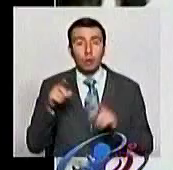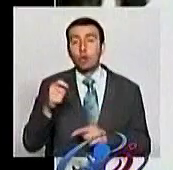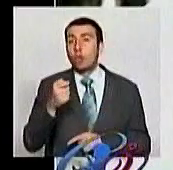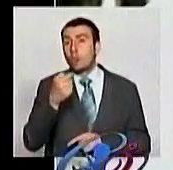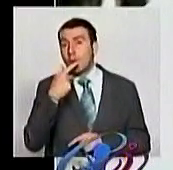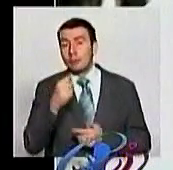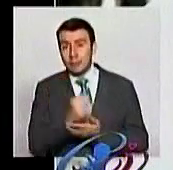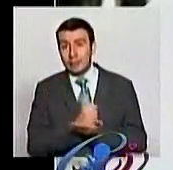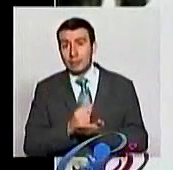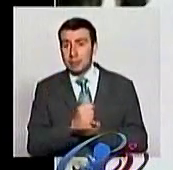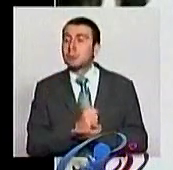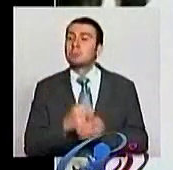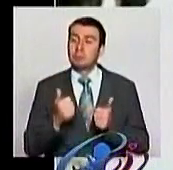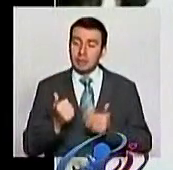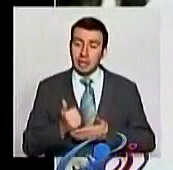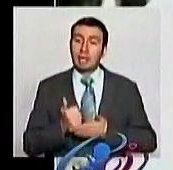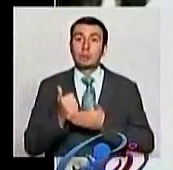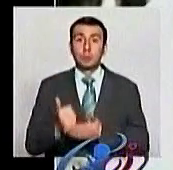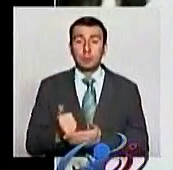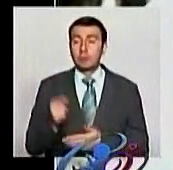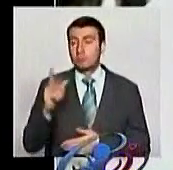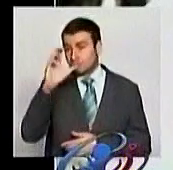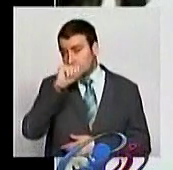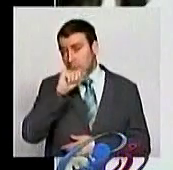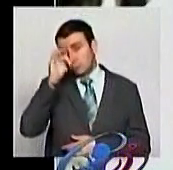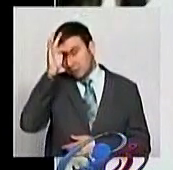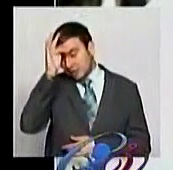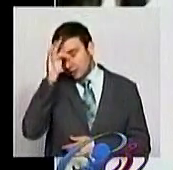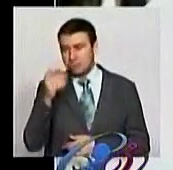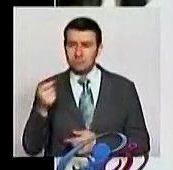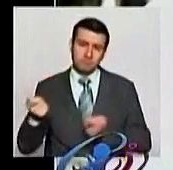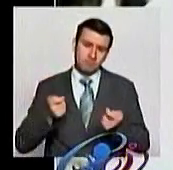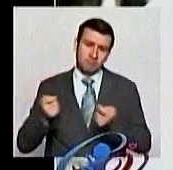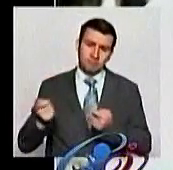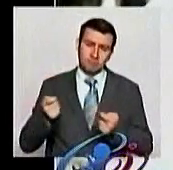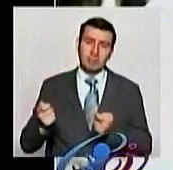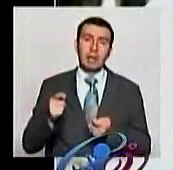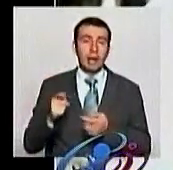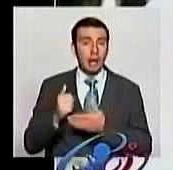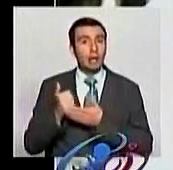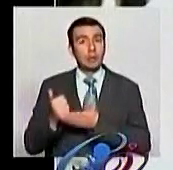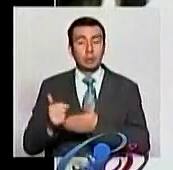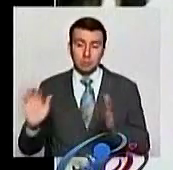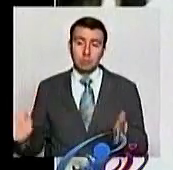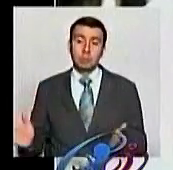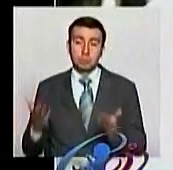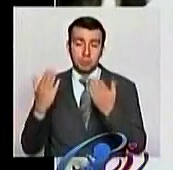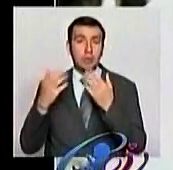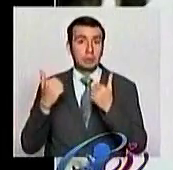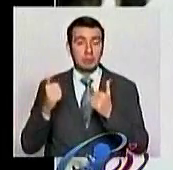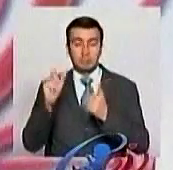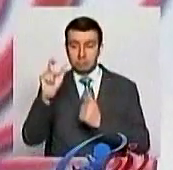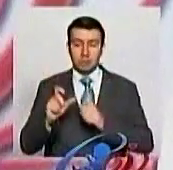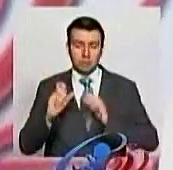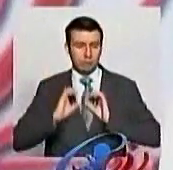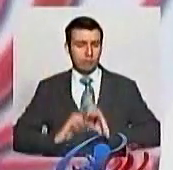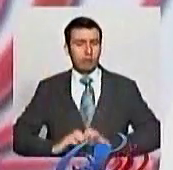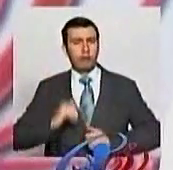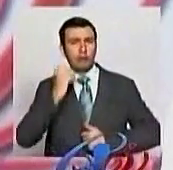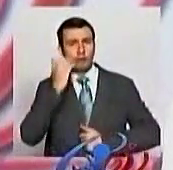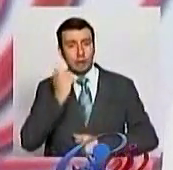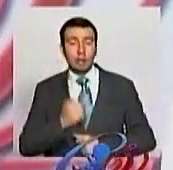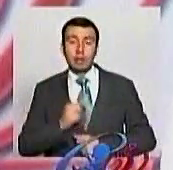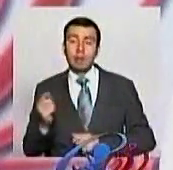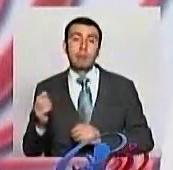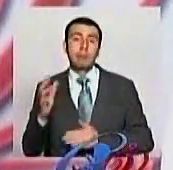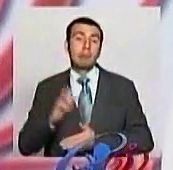buen resultado y tiene evidencia clínica de producir cosas pues muy buenas para el paciente, ¿cierto? Disminuir la mortalidad